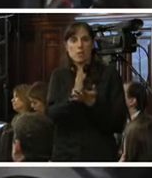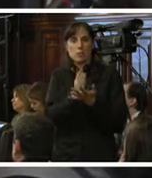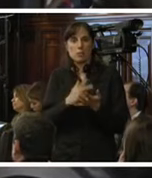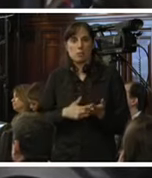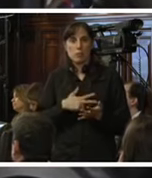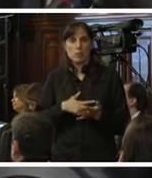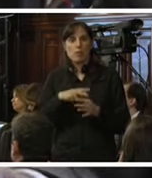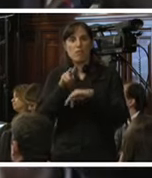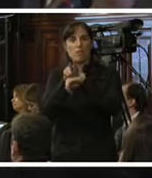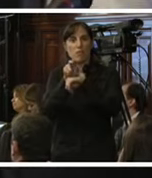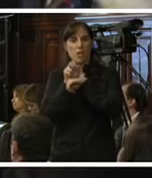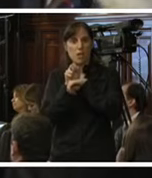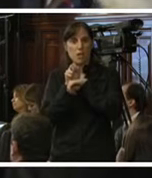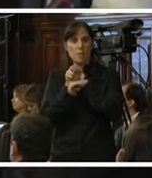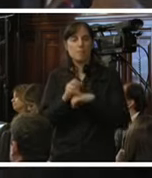del Estado.